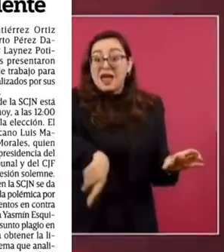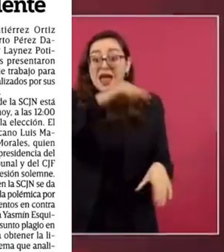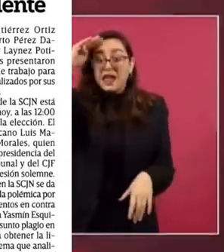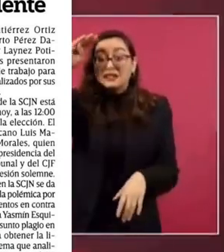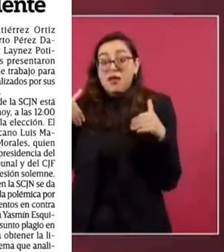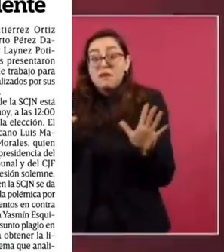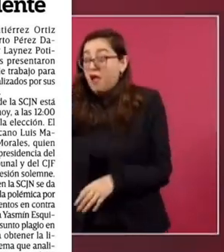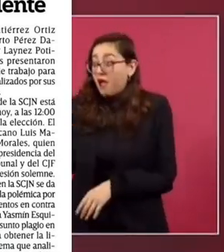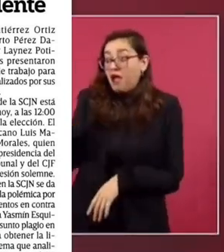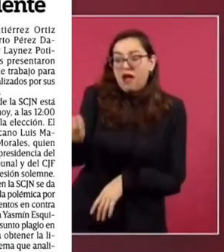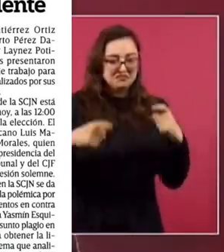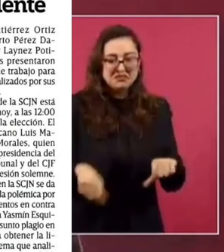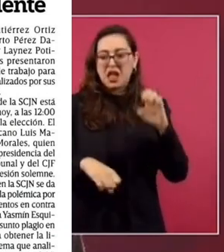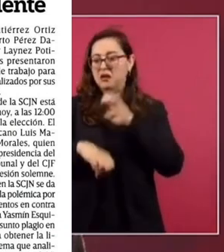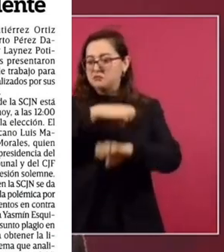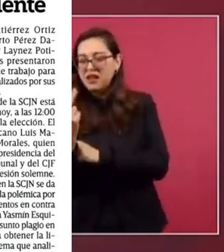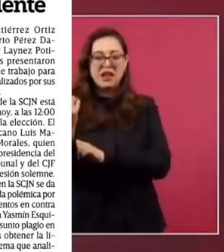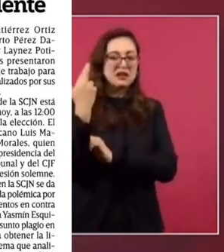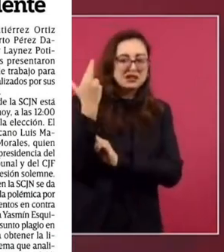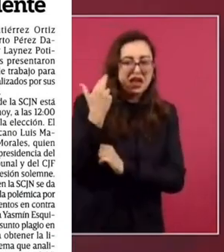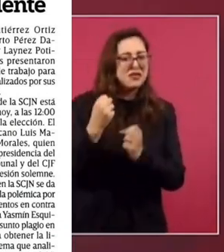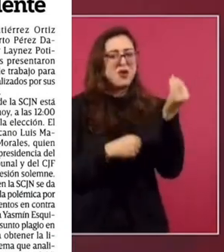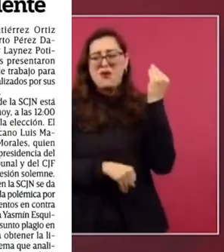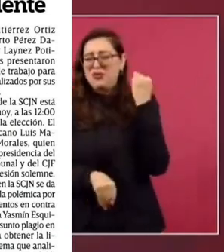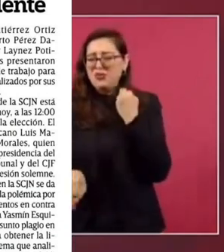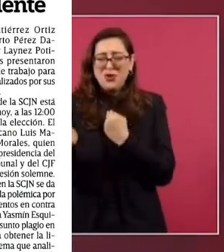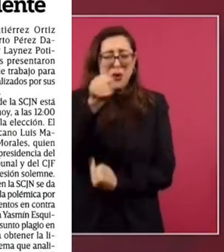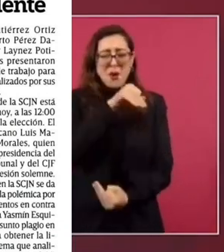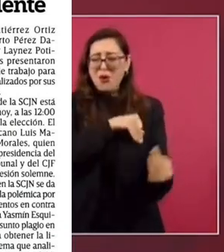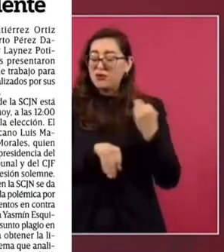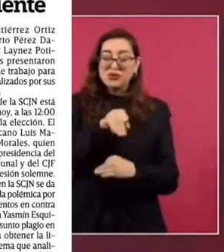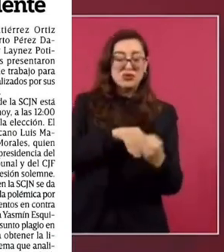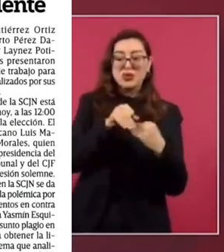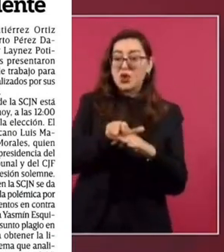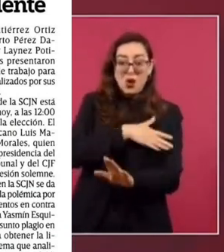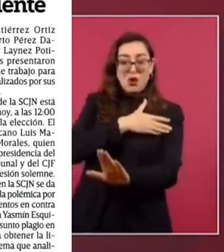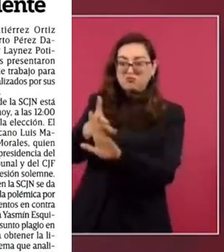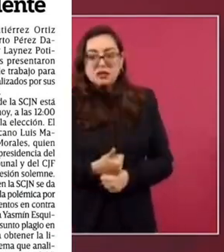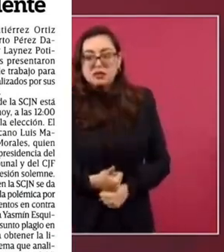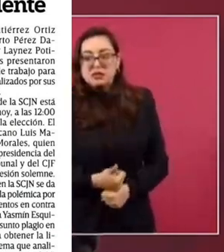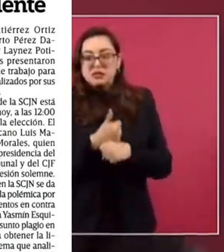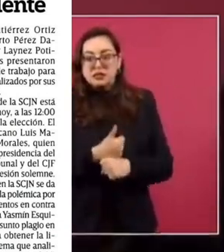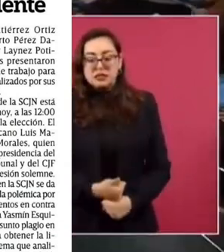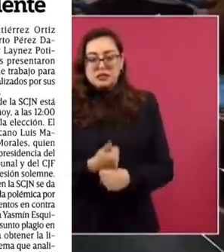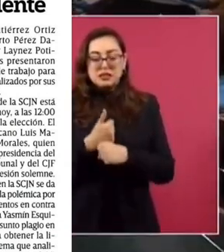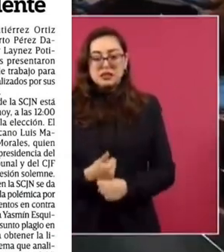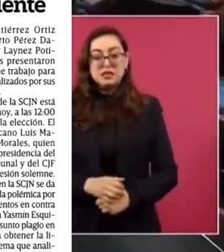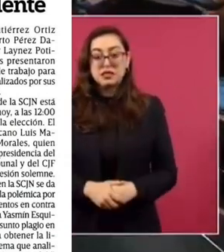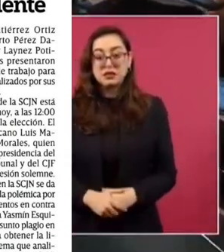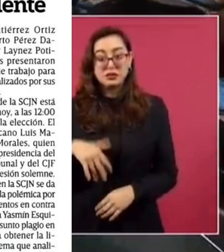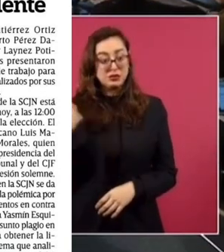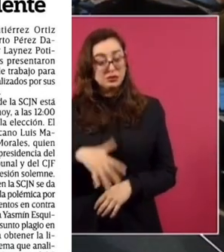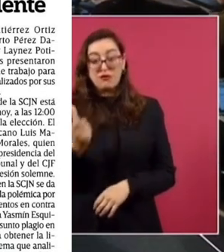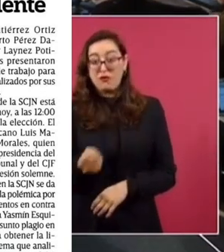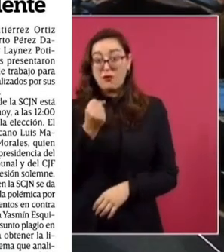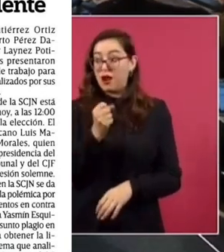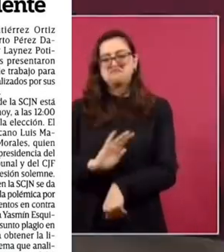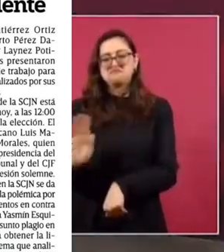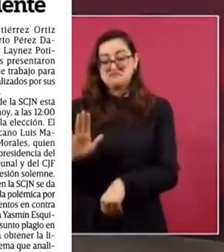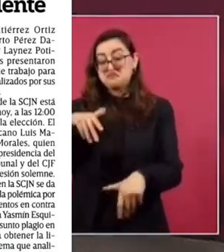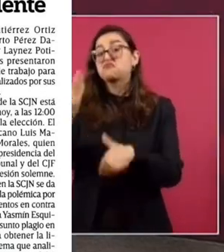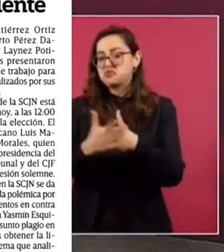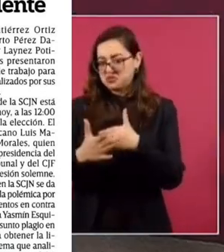medios de información, columnistas, intelectuales del régimen, vendidos y alquilados, pero una lanzada contra la